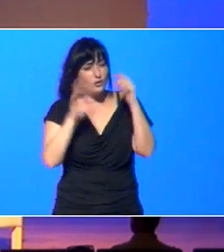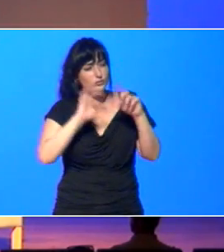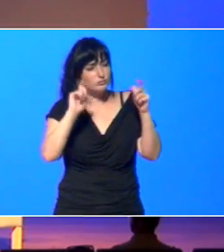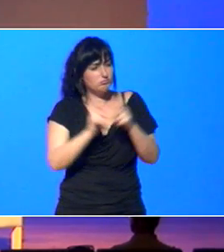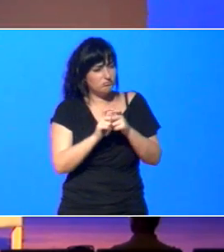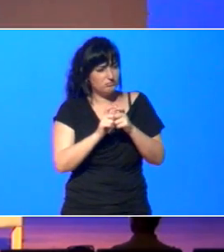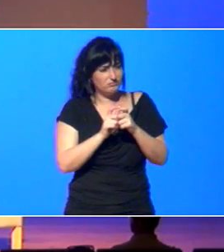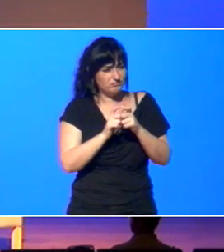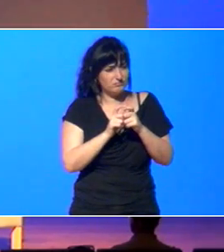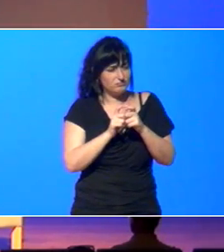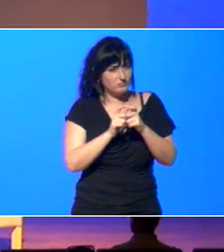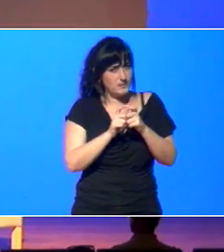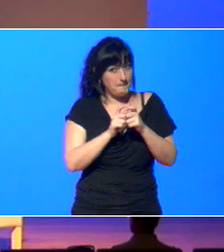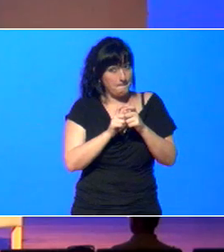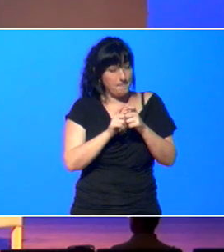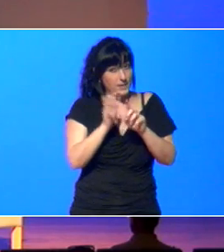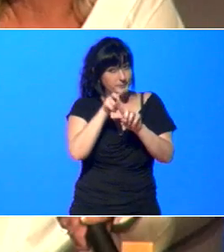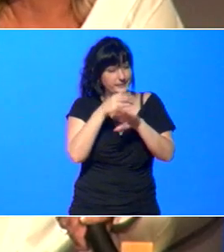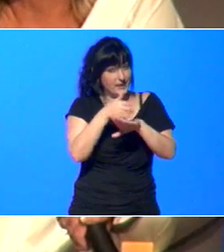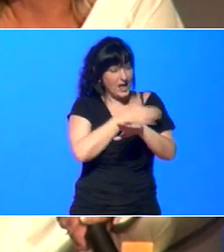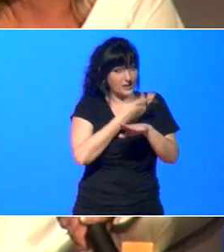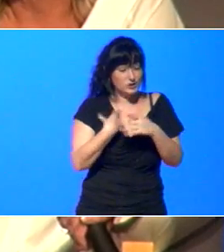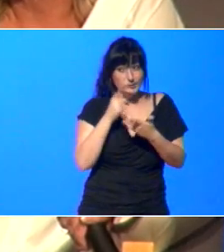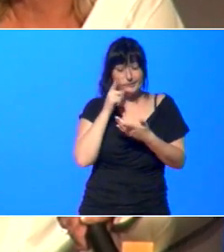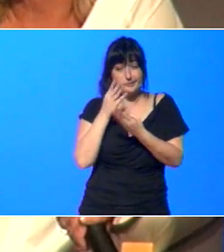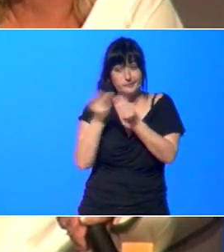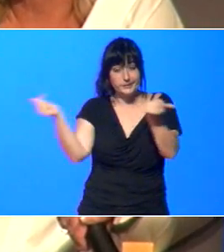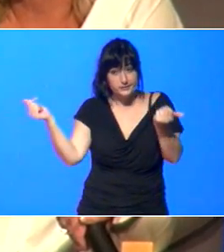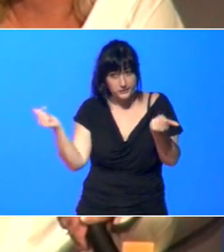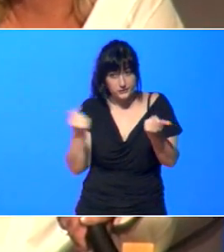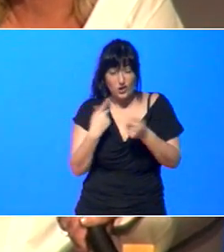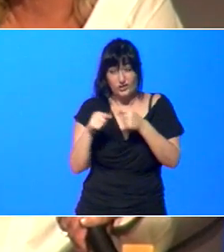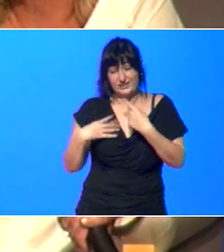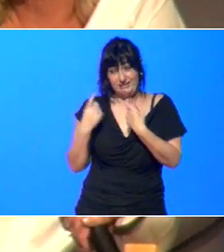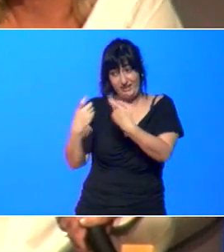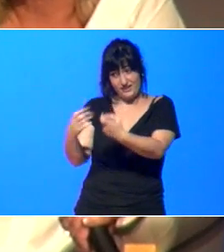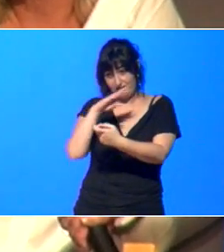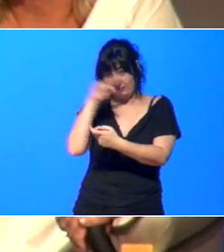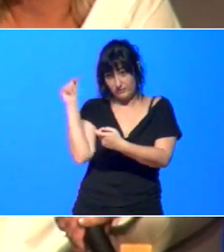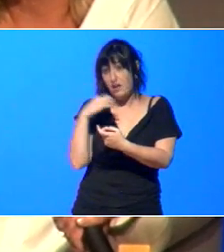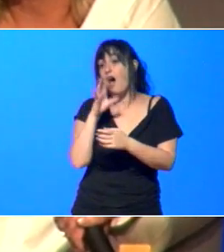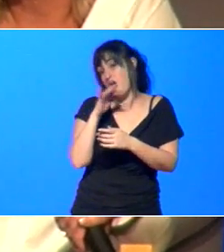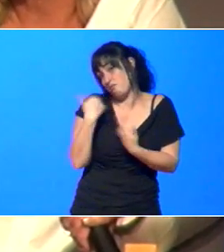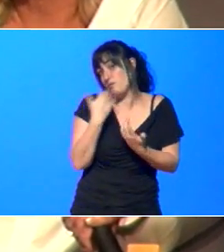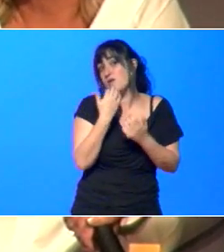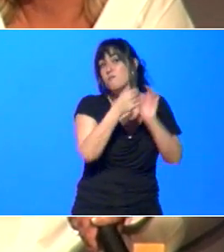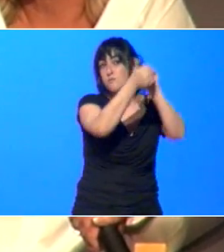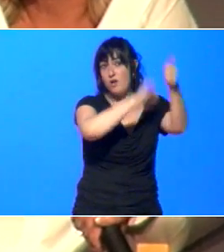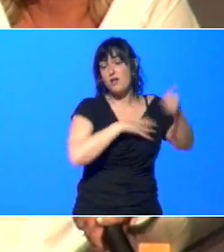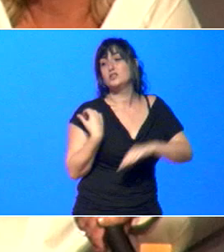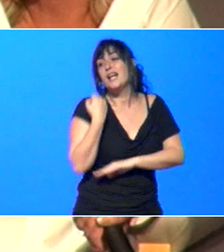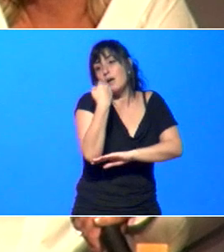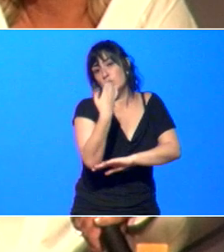que nos anticipan, dejan a la persona estar, le dan aquello que necesita, ¿no? Cuando hablamos de esos modelos de apoyo, personalmente no nos estamos